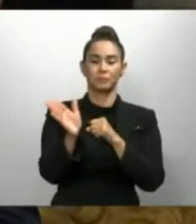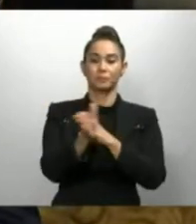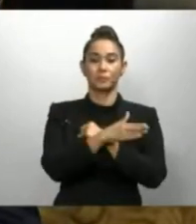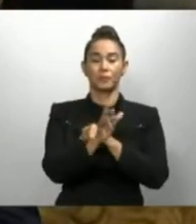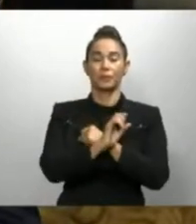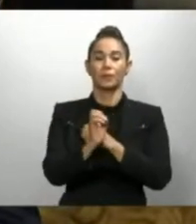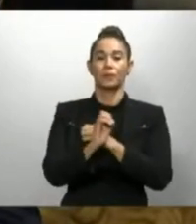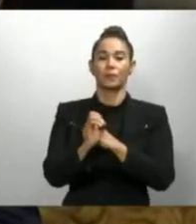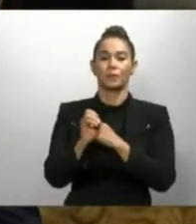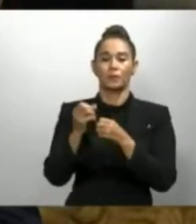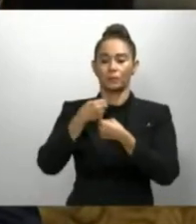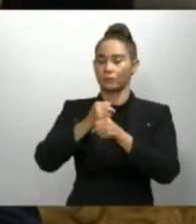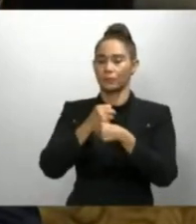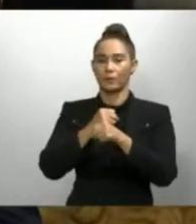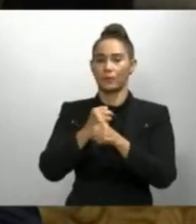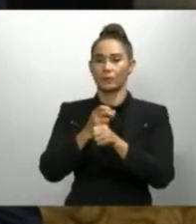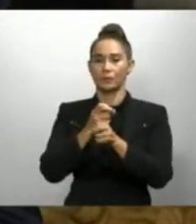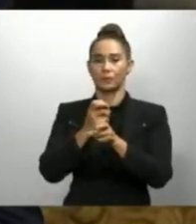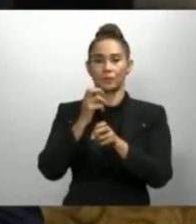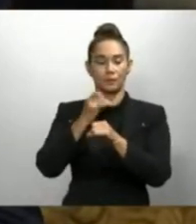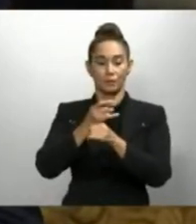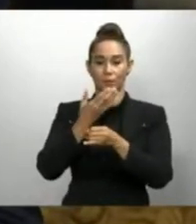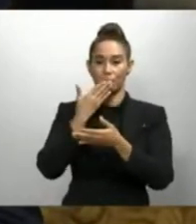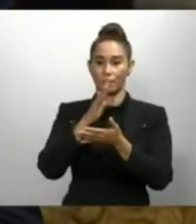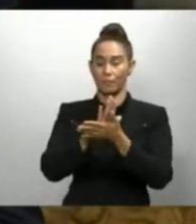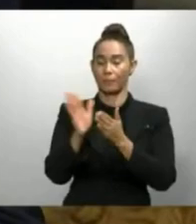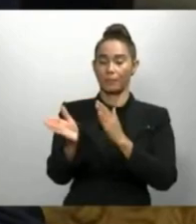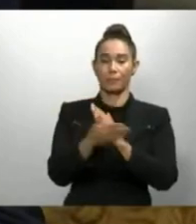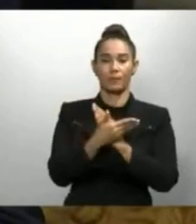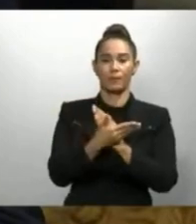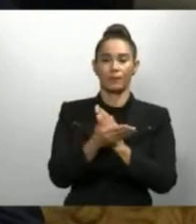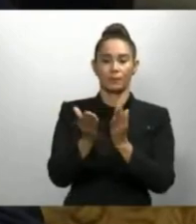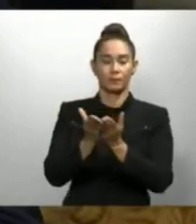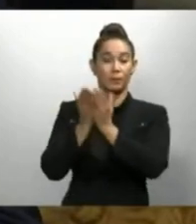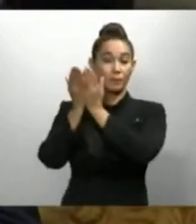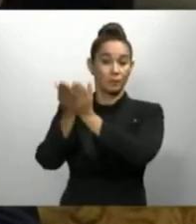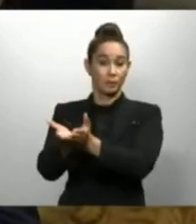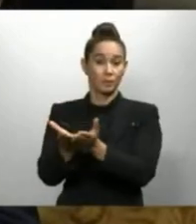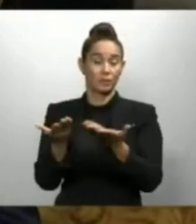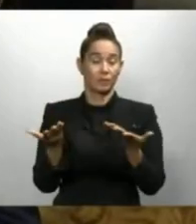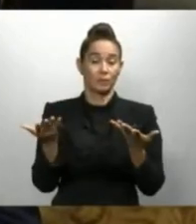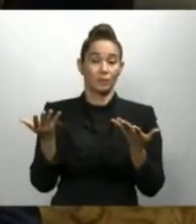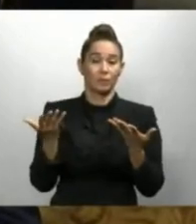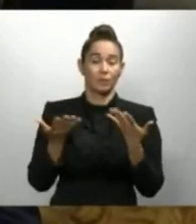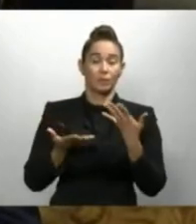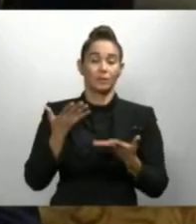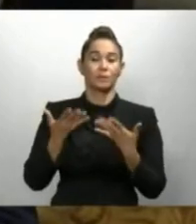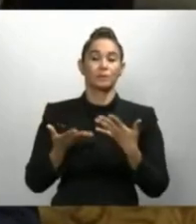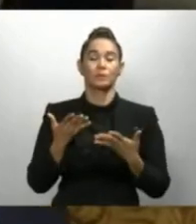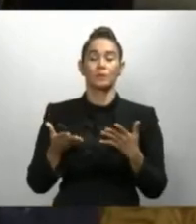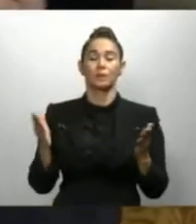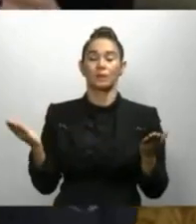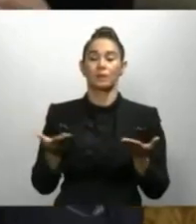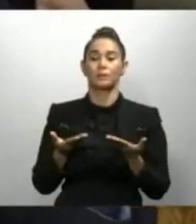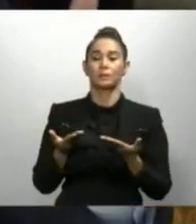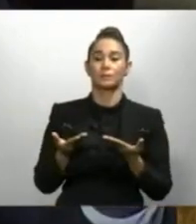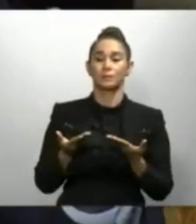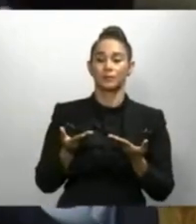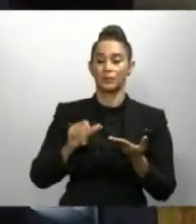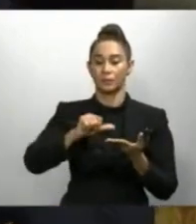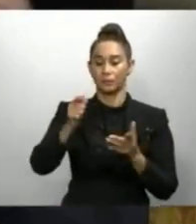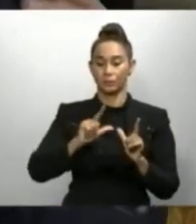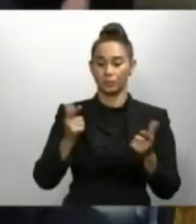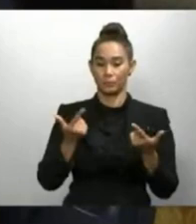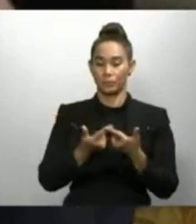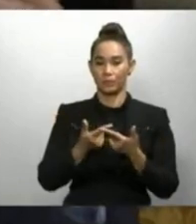elaboración o con algo que pueda afectar las exportaciones o la presencia incluso en centros más